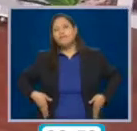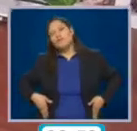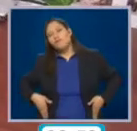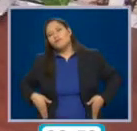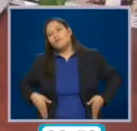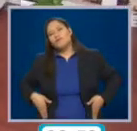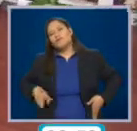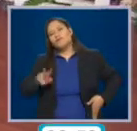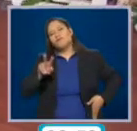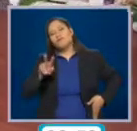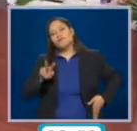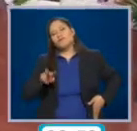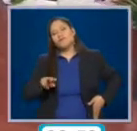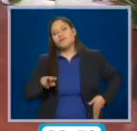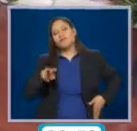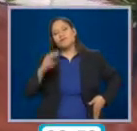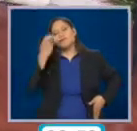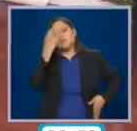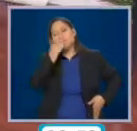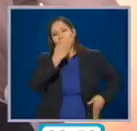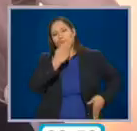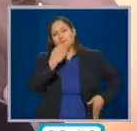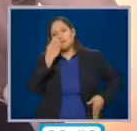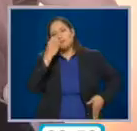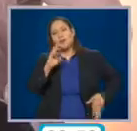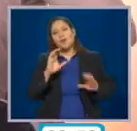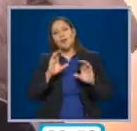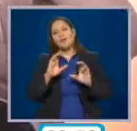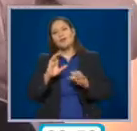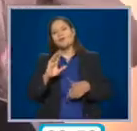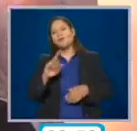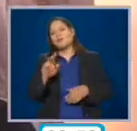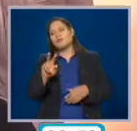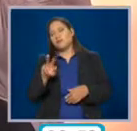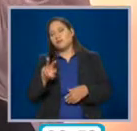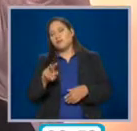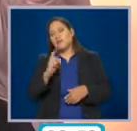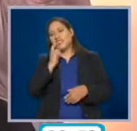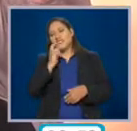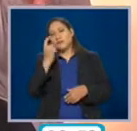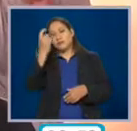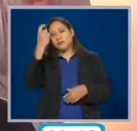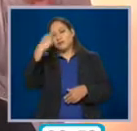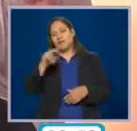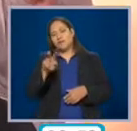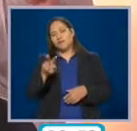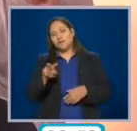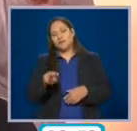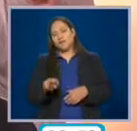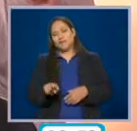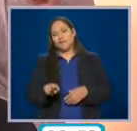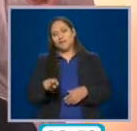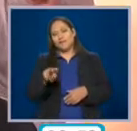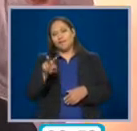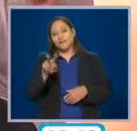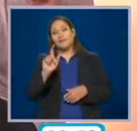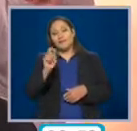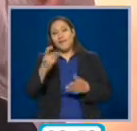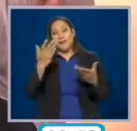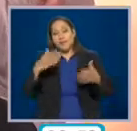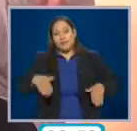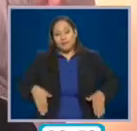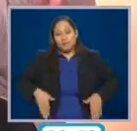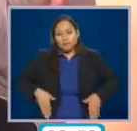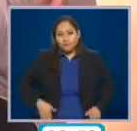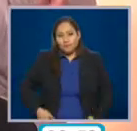saco, observan a los demás como con mucho más cuidado. Ajá. Nada que ver como cuando te dicen que si te metes las manos en los